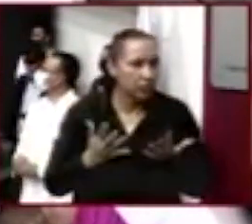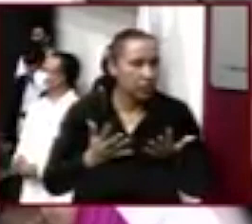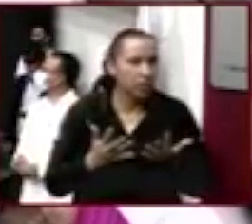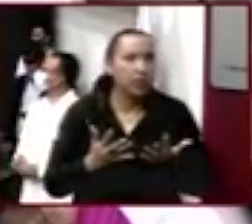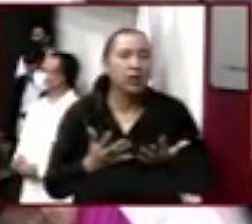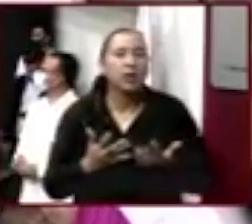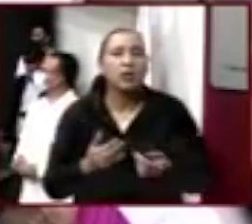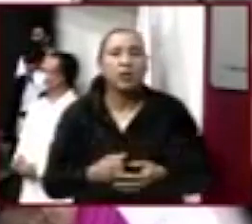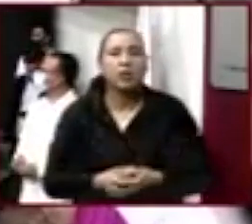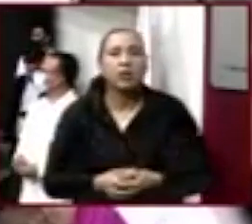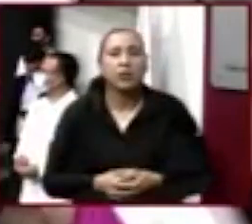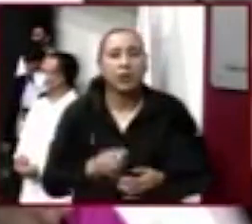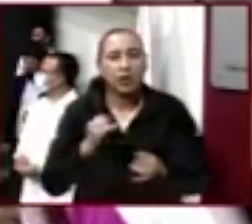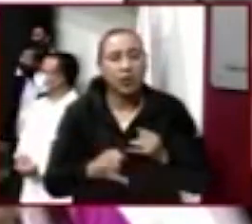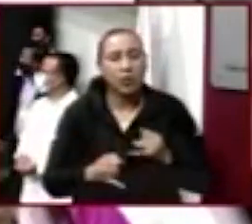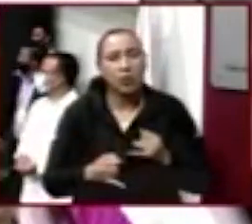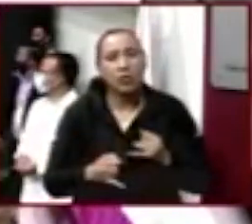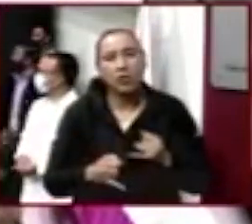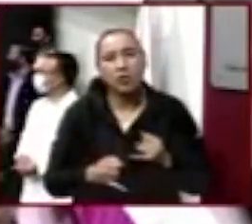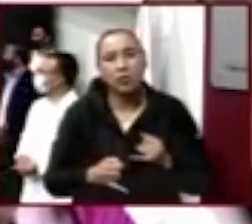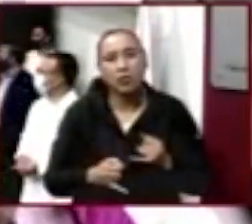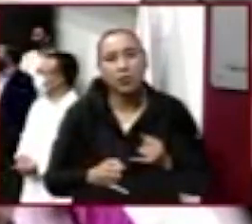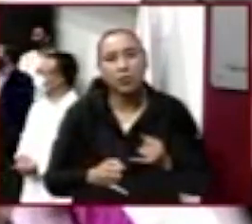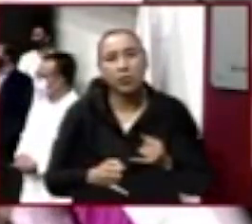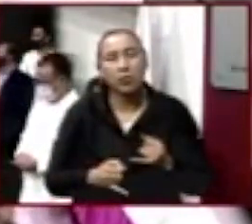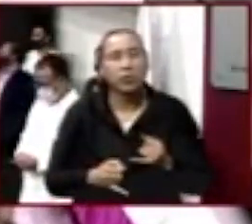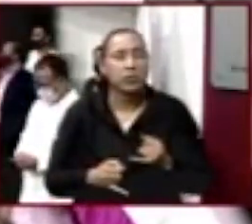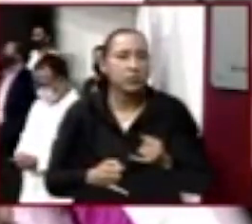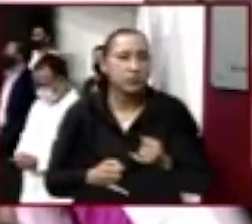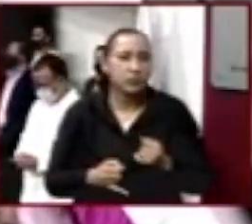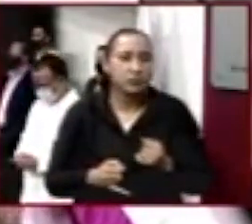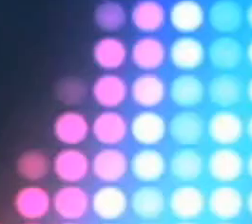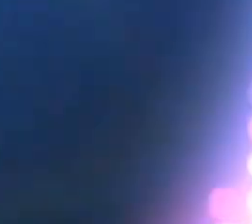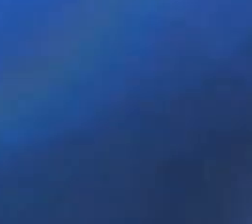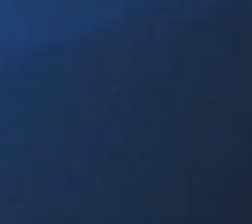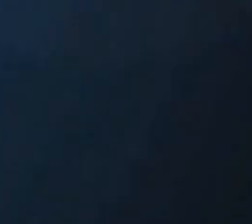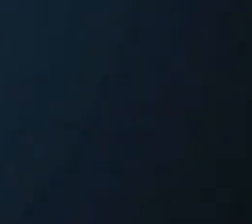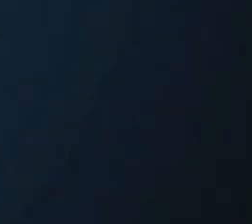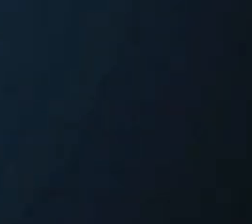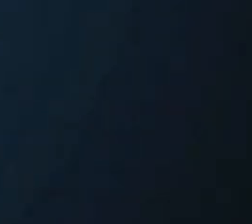último sería claudicar antes de tiempo.